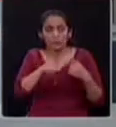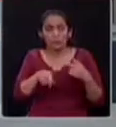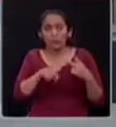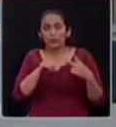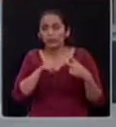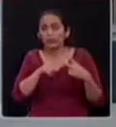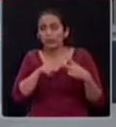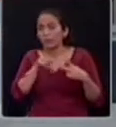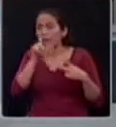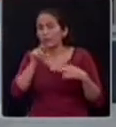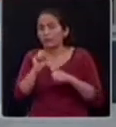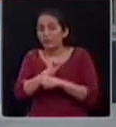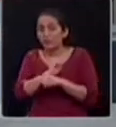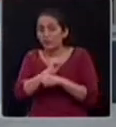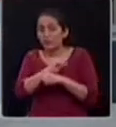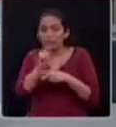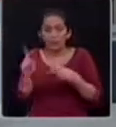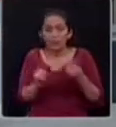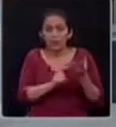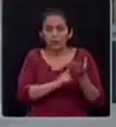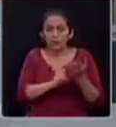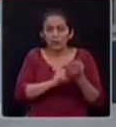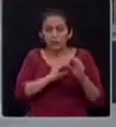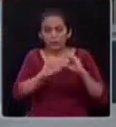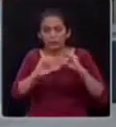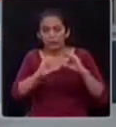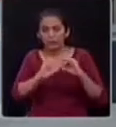del proceso de regularización.